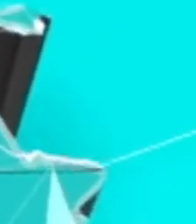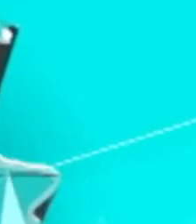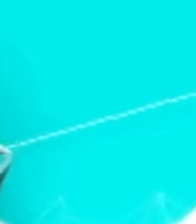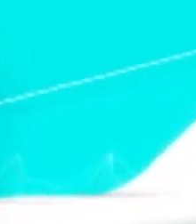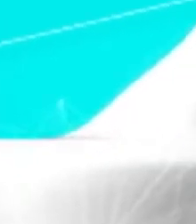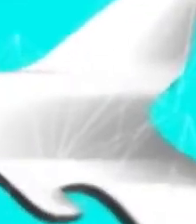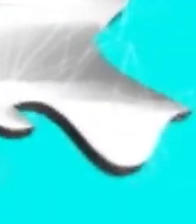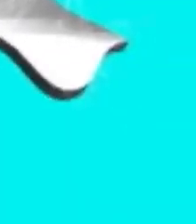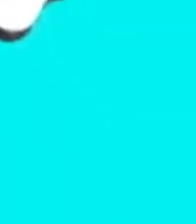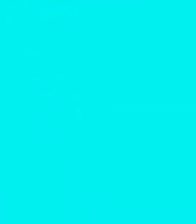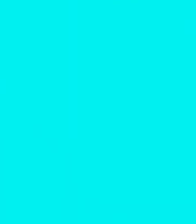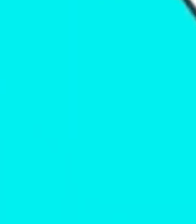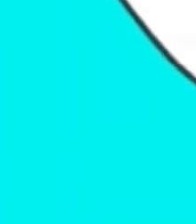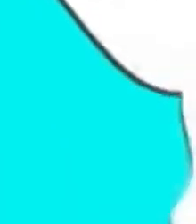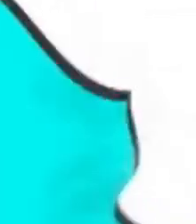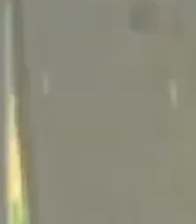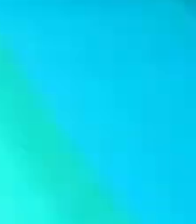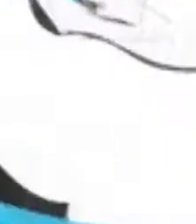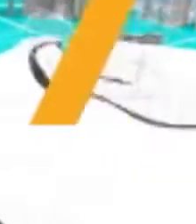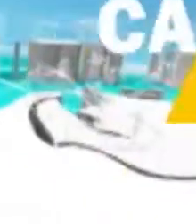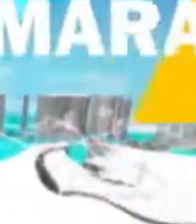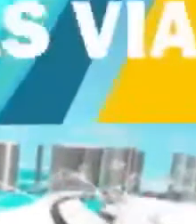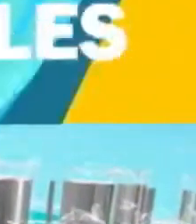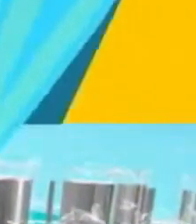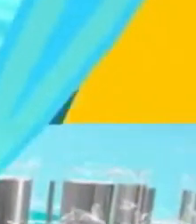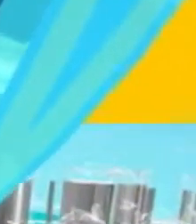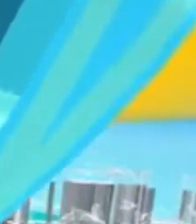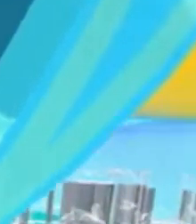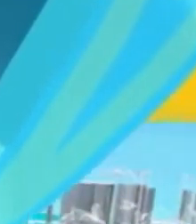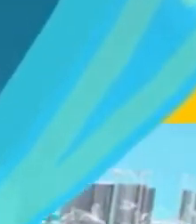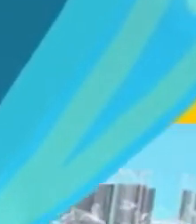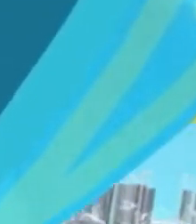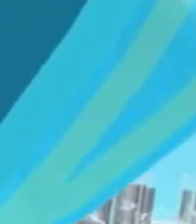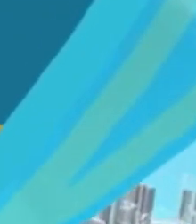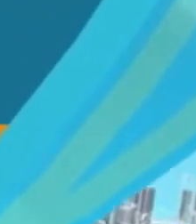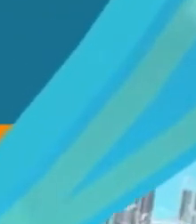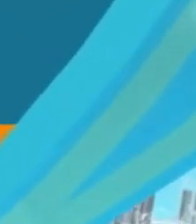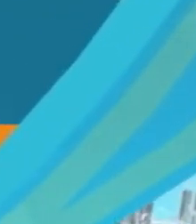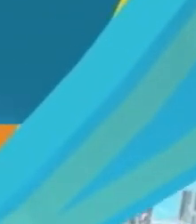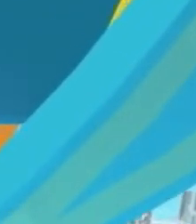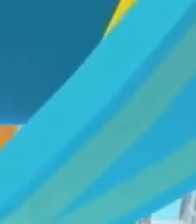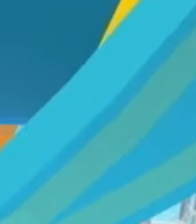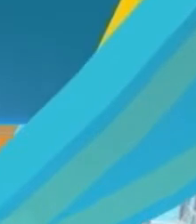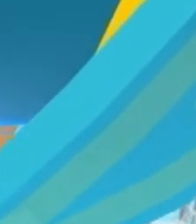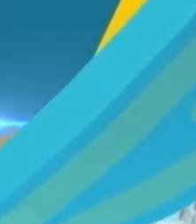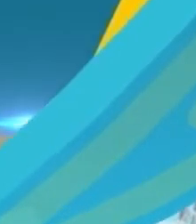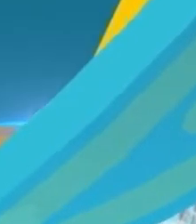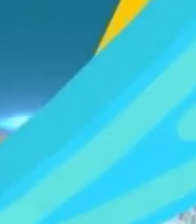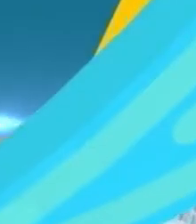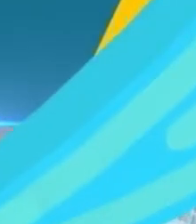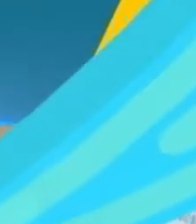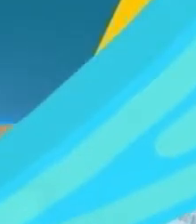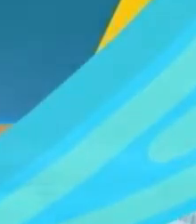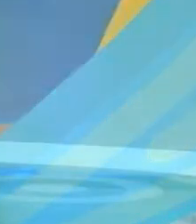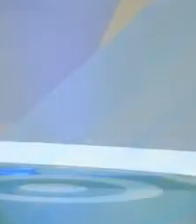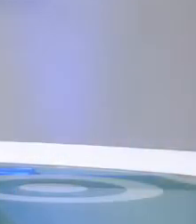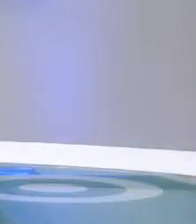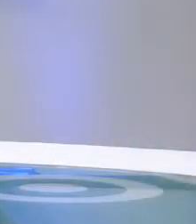La sección de Cámara Altiales es presentada por CONAVI, conservando, mejorando y construyendo la red vial